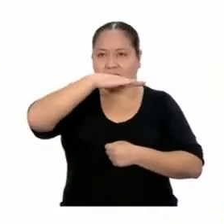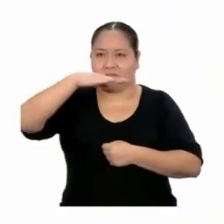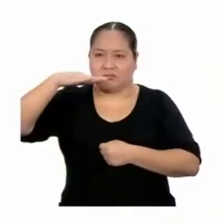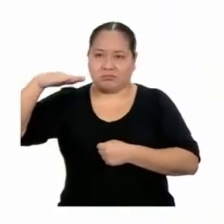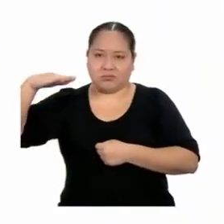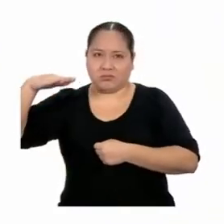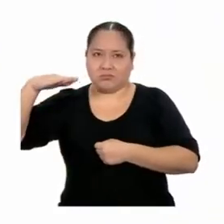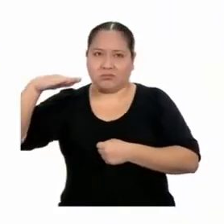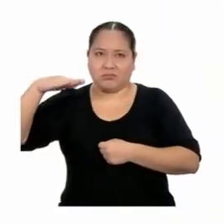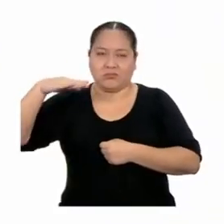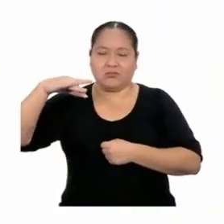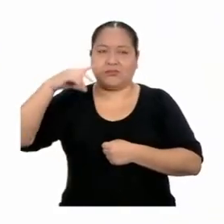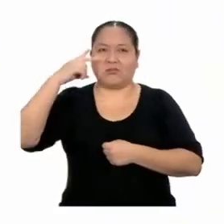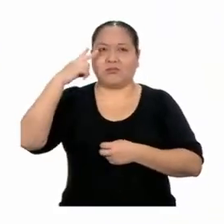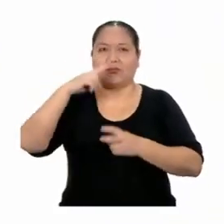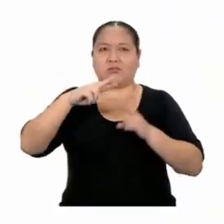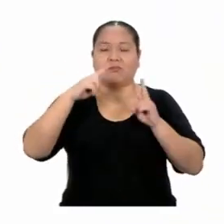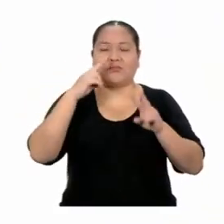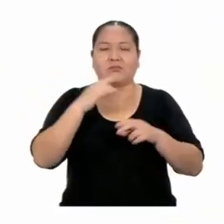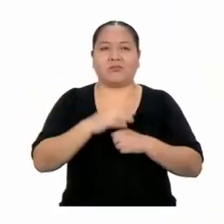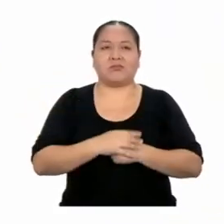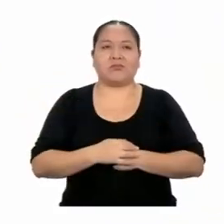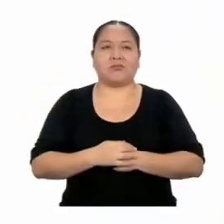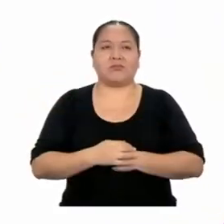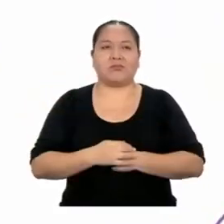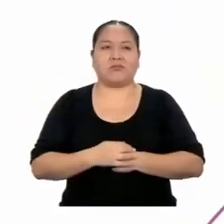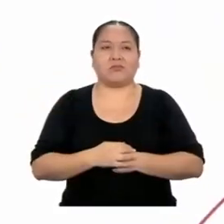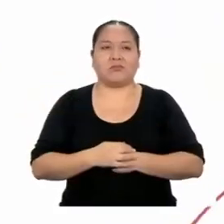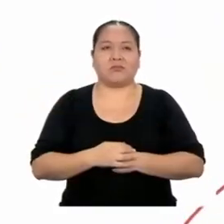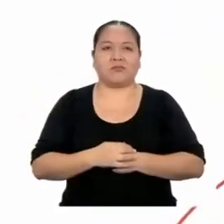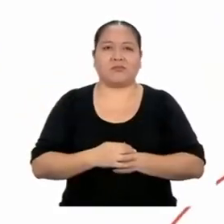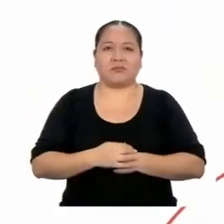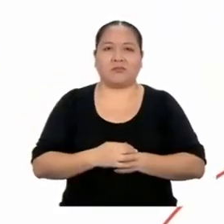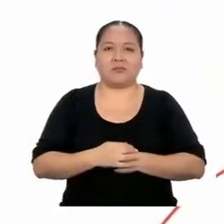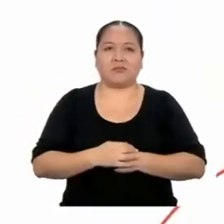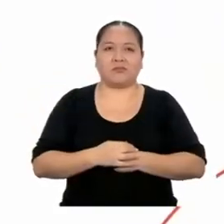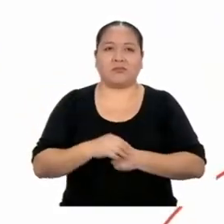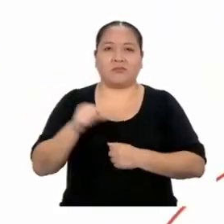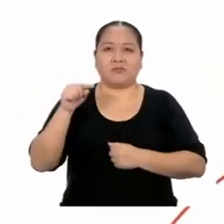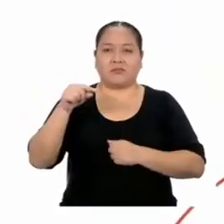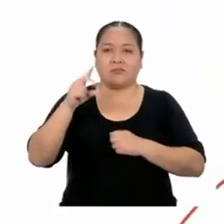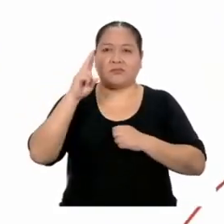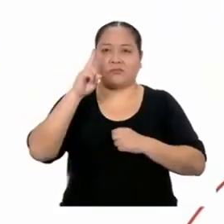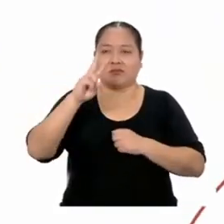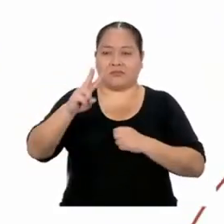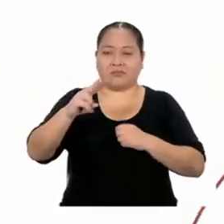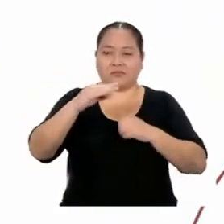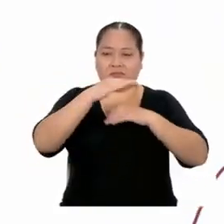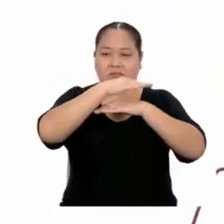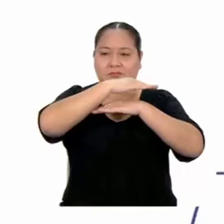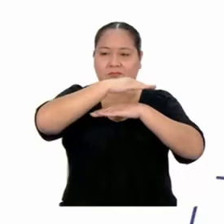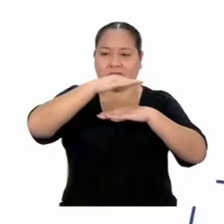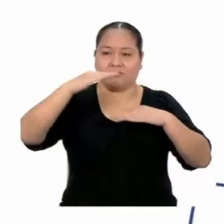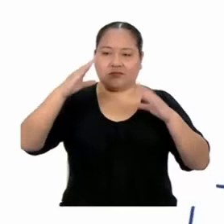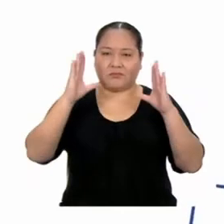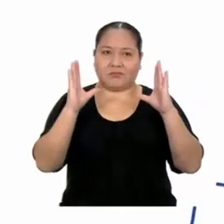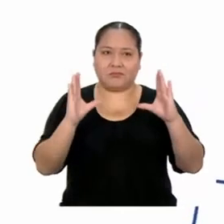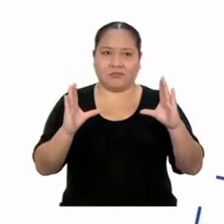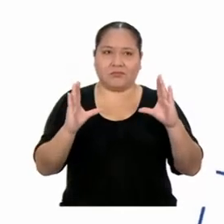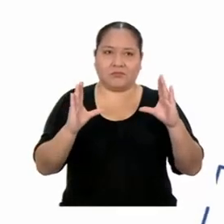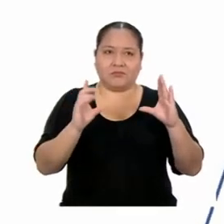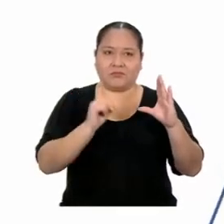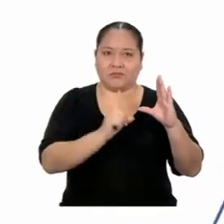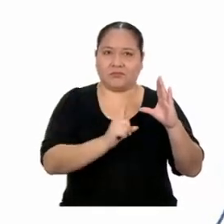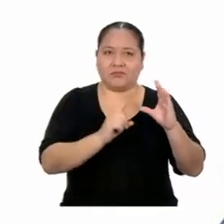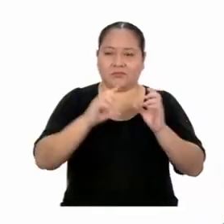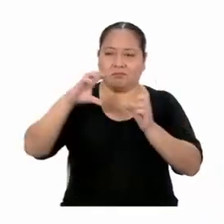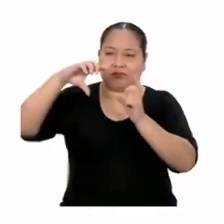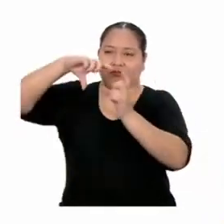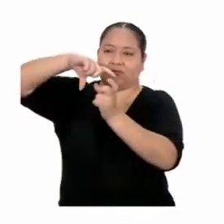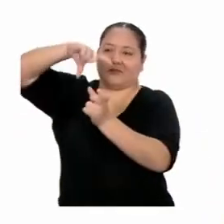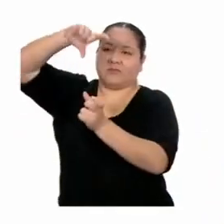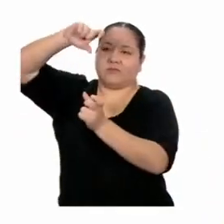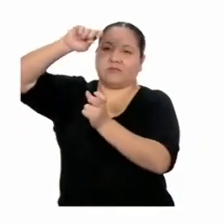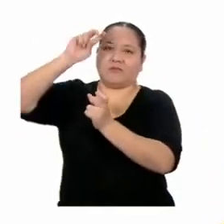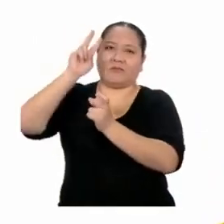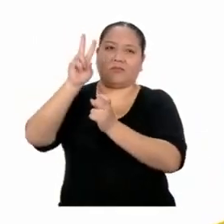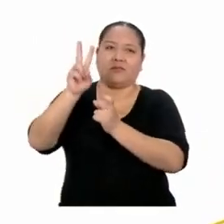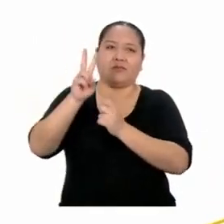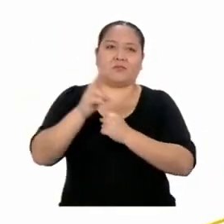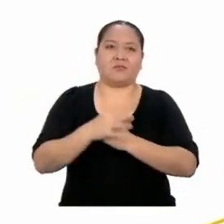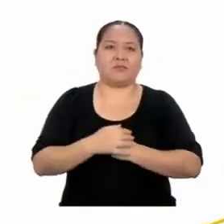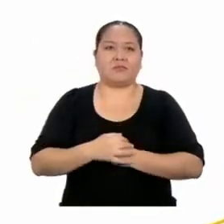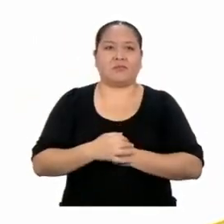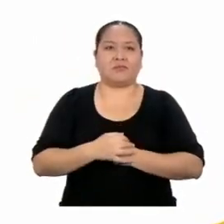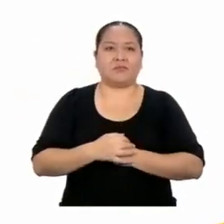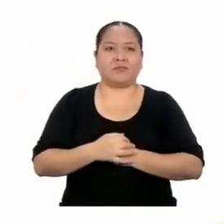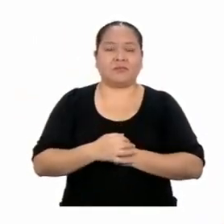horizontal para dividir nuestra L. Así dividimos la figura en dos rectángulos, rectángulo 1 y rectángulo 2.